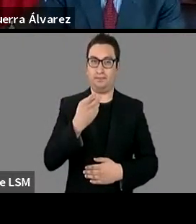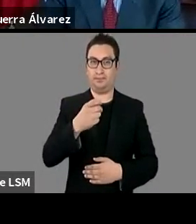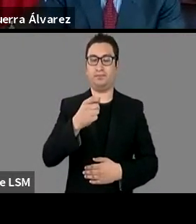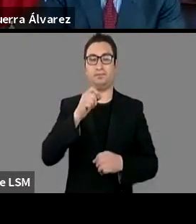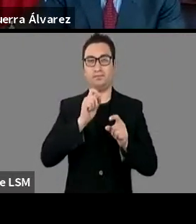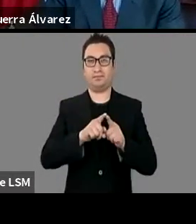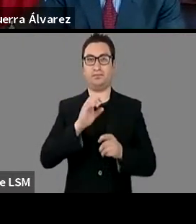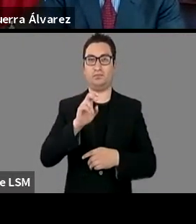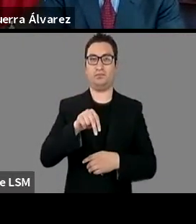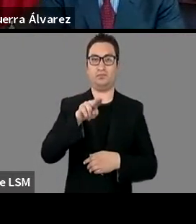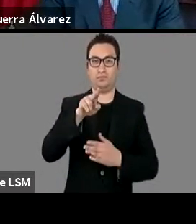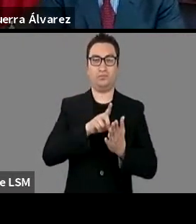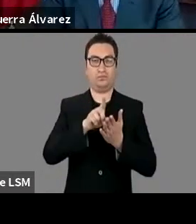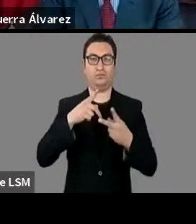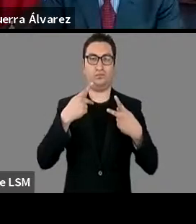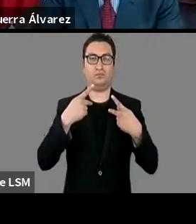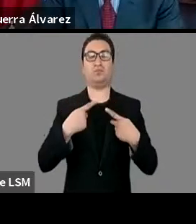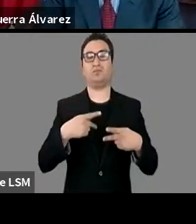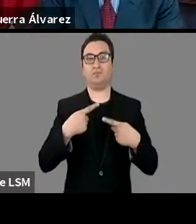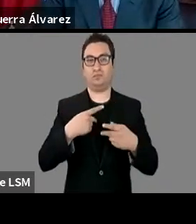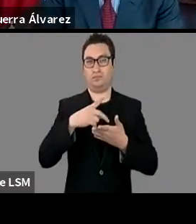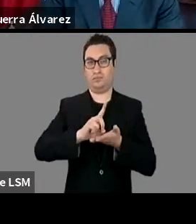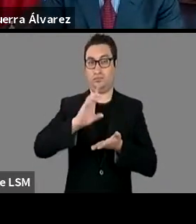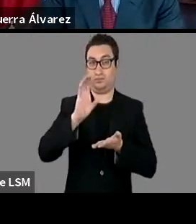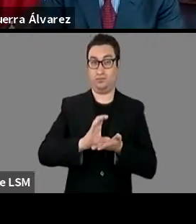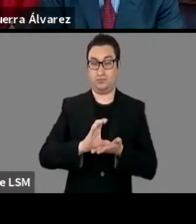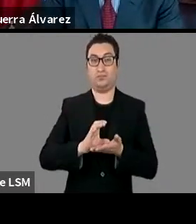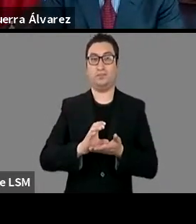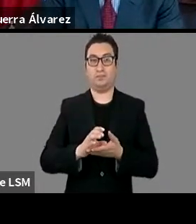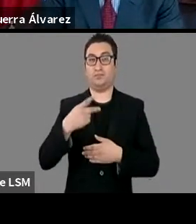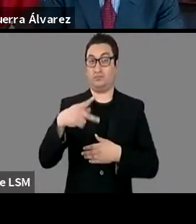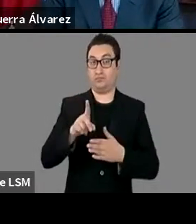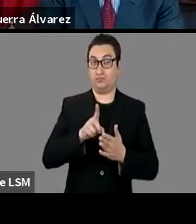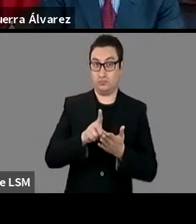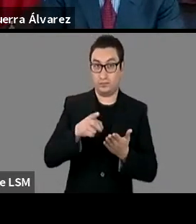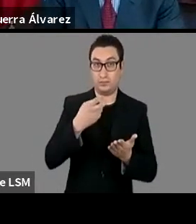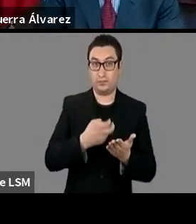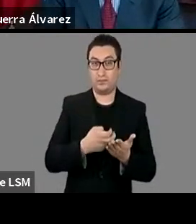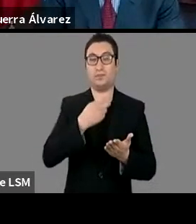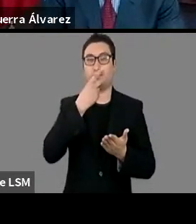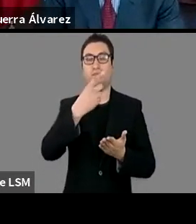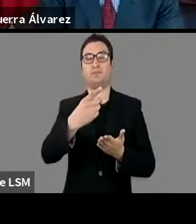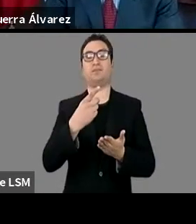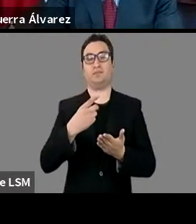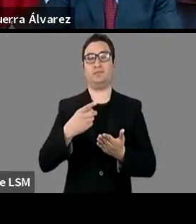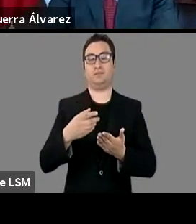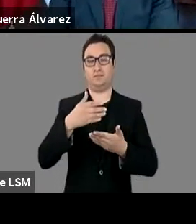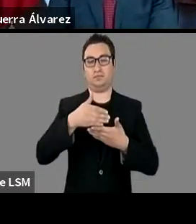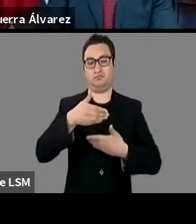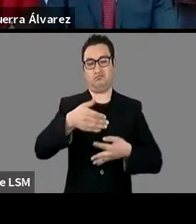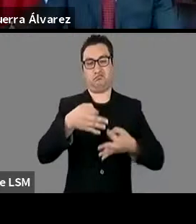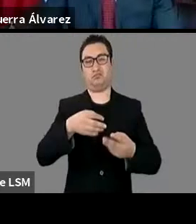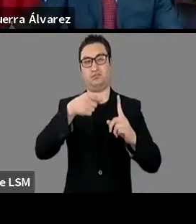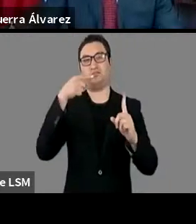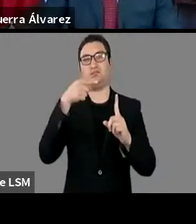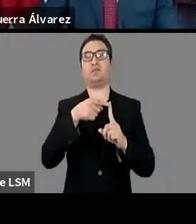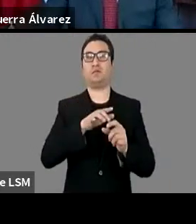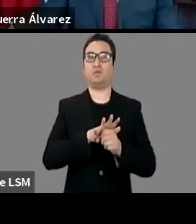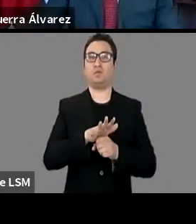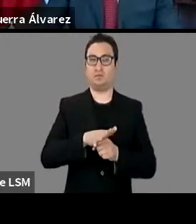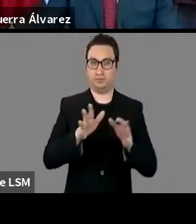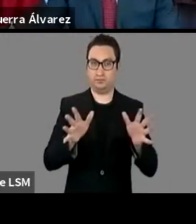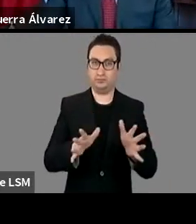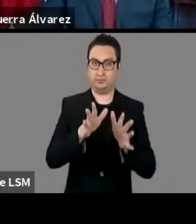las Personas con Discapacidad establece como sus objetivos los de promover, proteger y asegurar el pleno